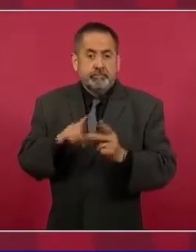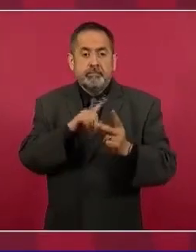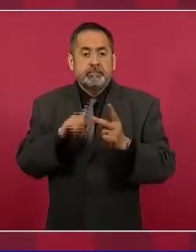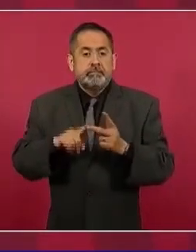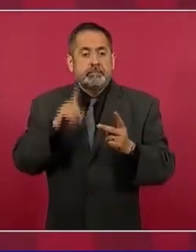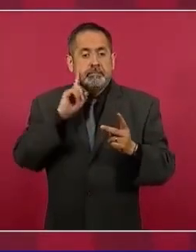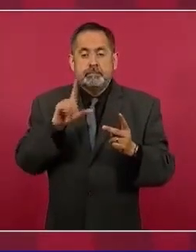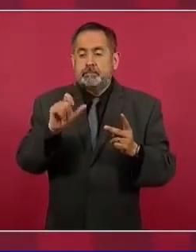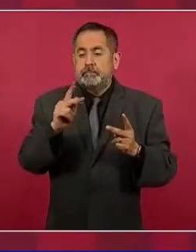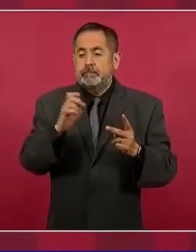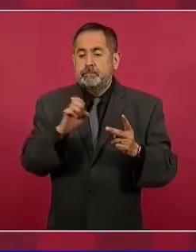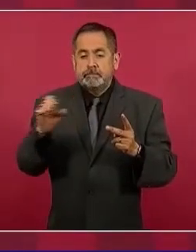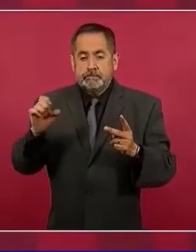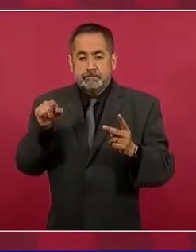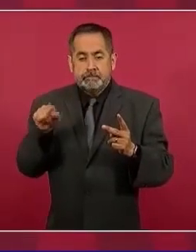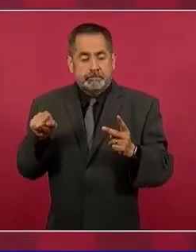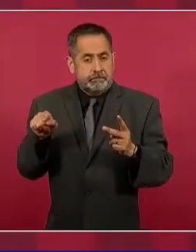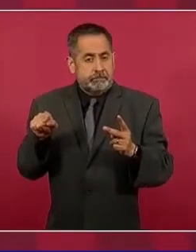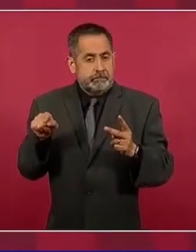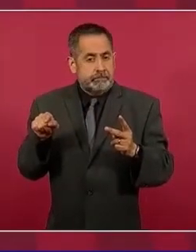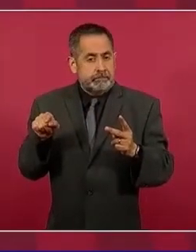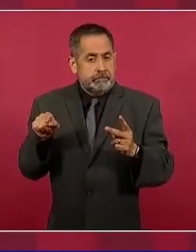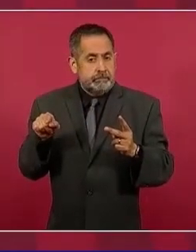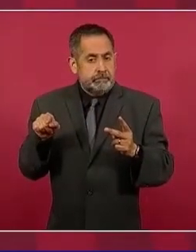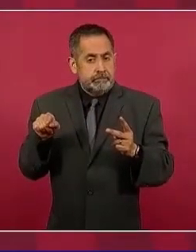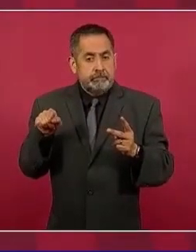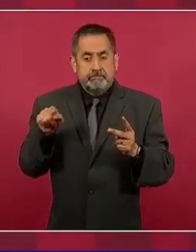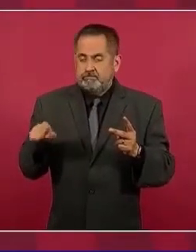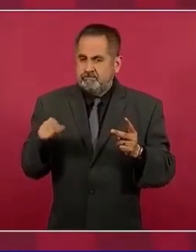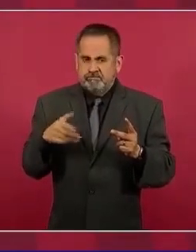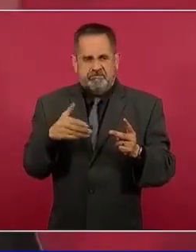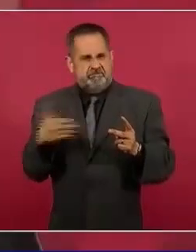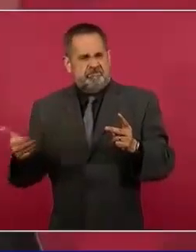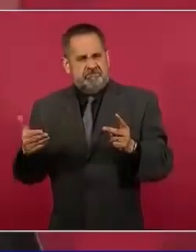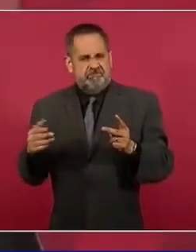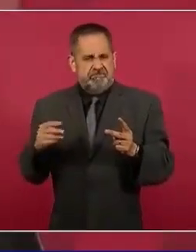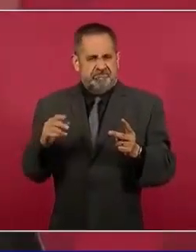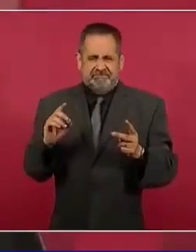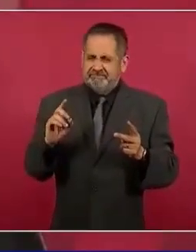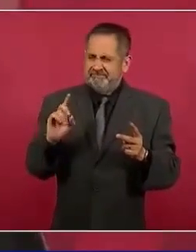Pen es derecha, derecha.